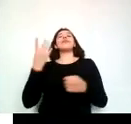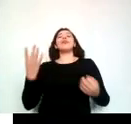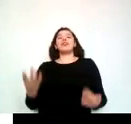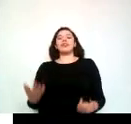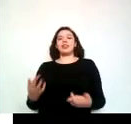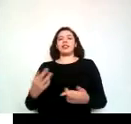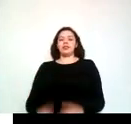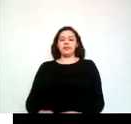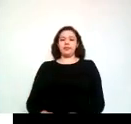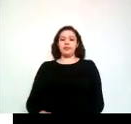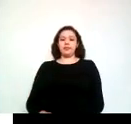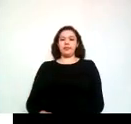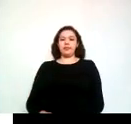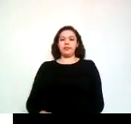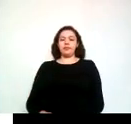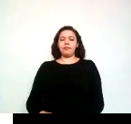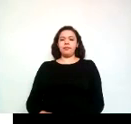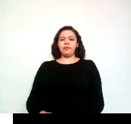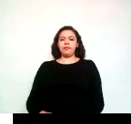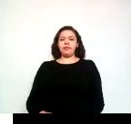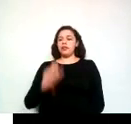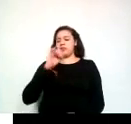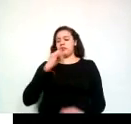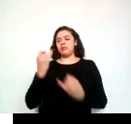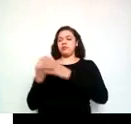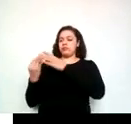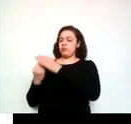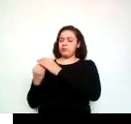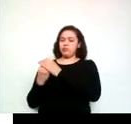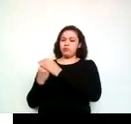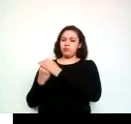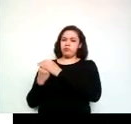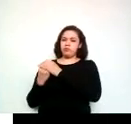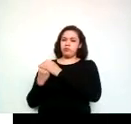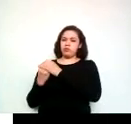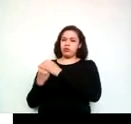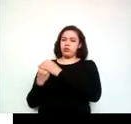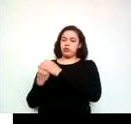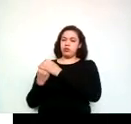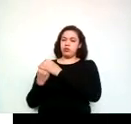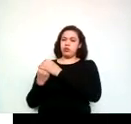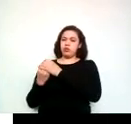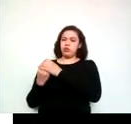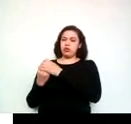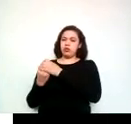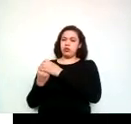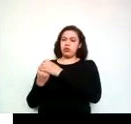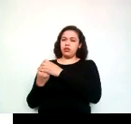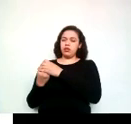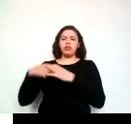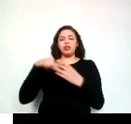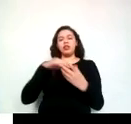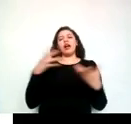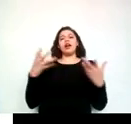cuestionarios, y de la mano de la confidencialidad es que también vamos a conseguir que los